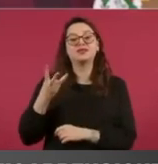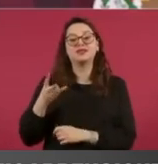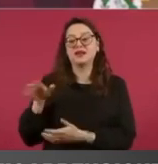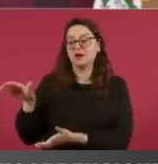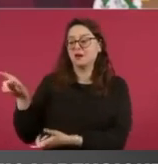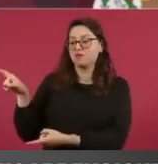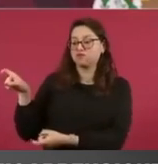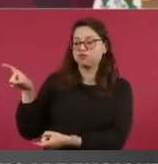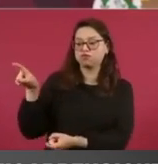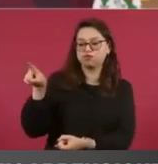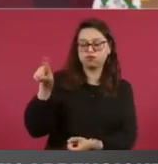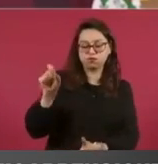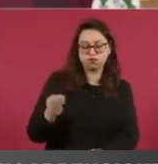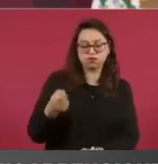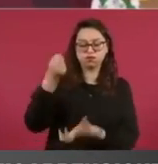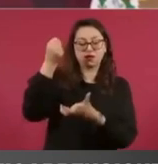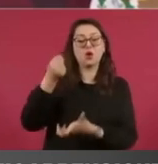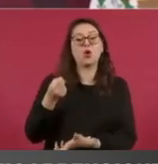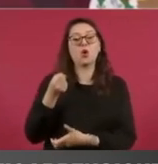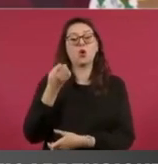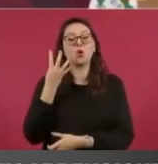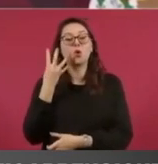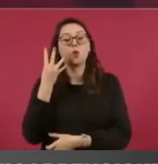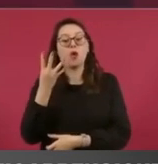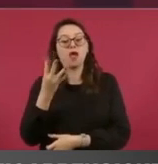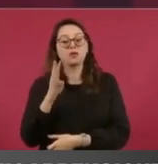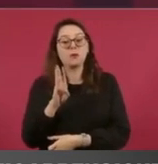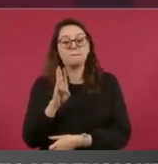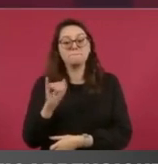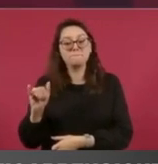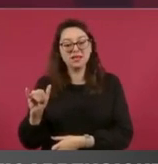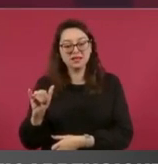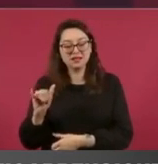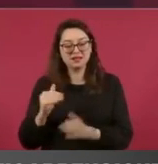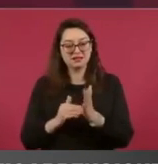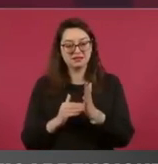con 4.500.000.000.